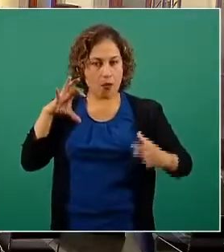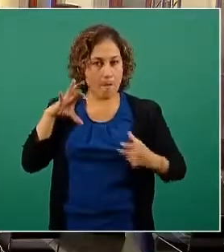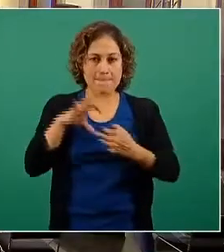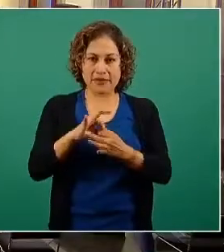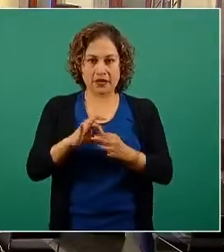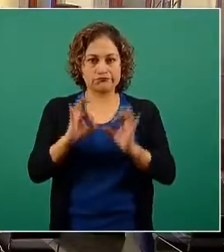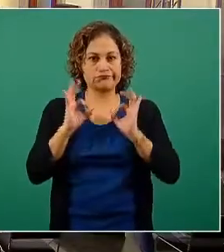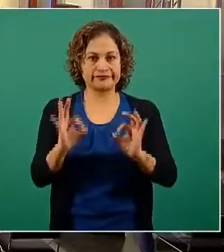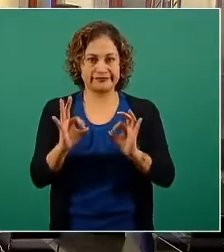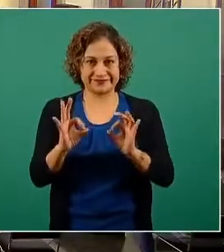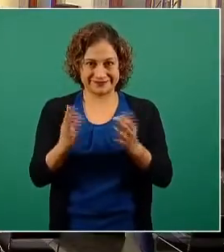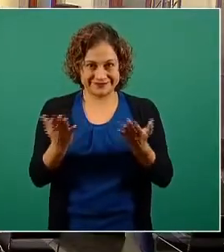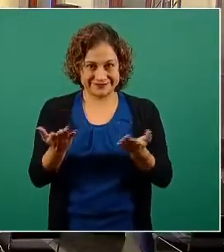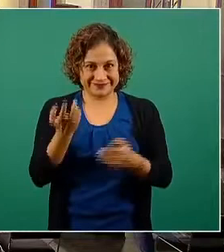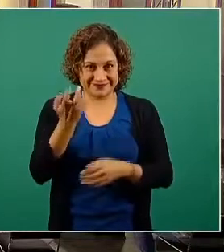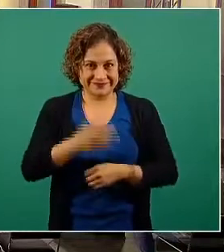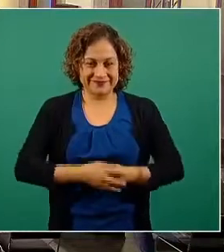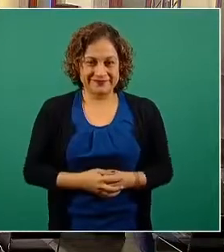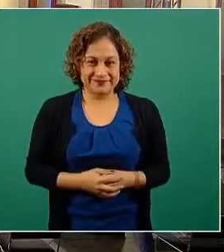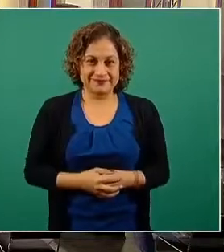Sí, sí, adelante.